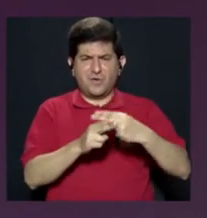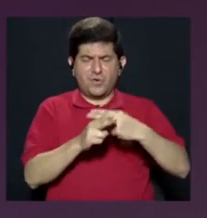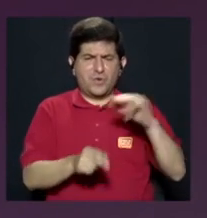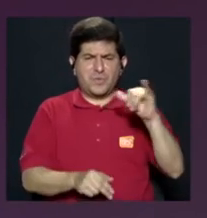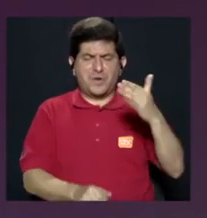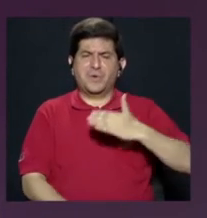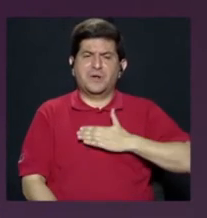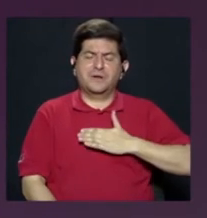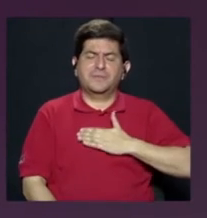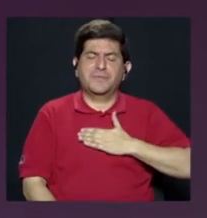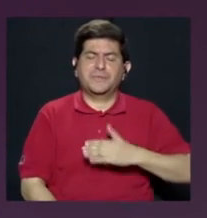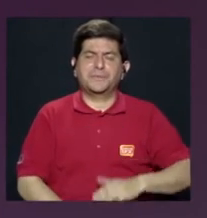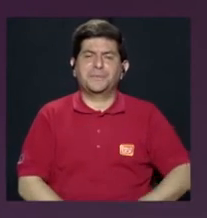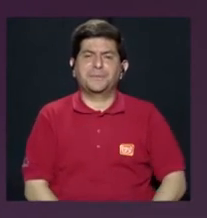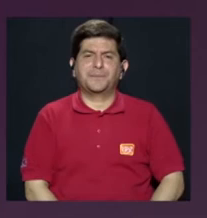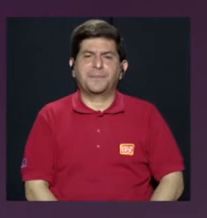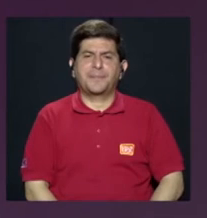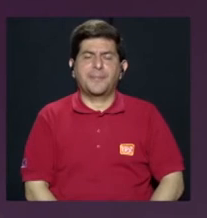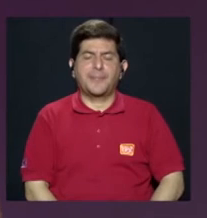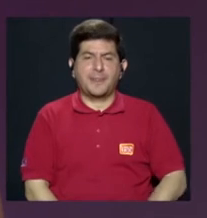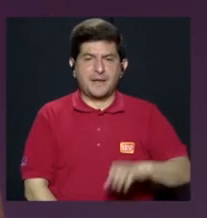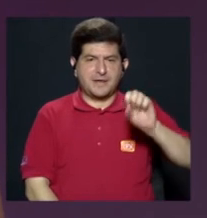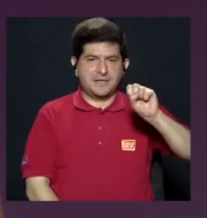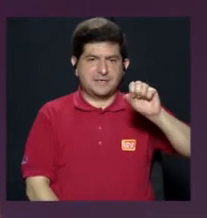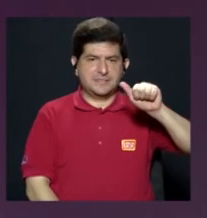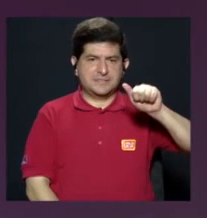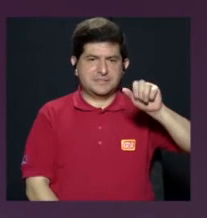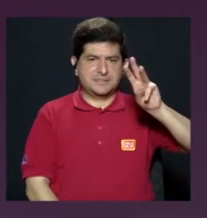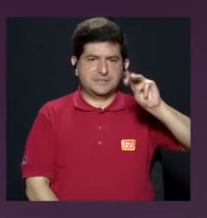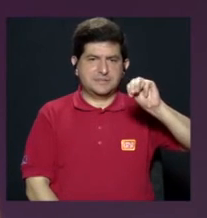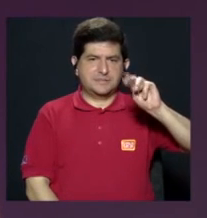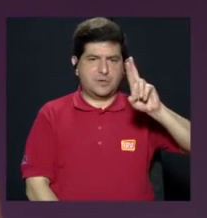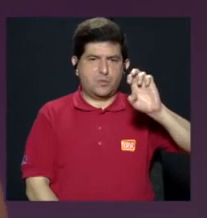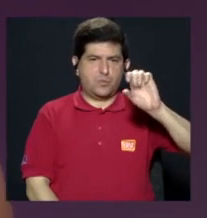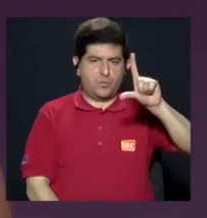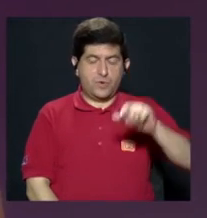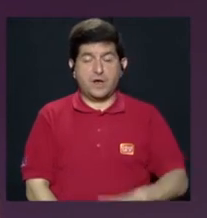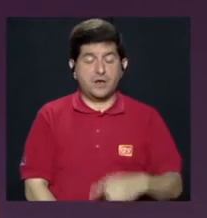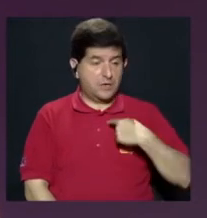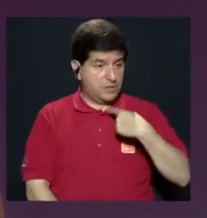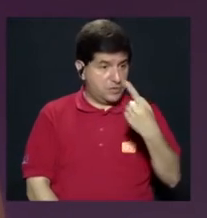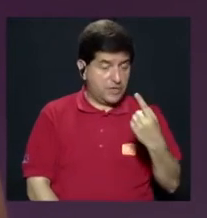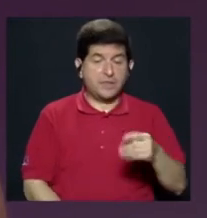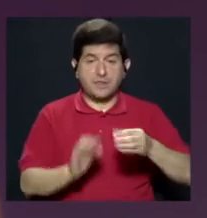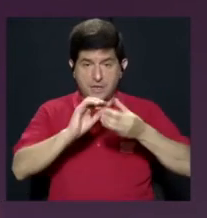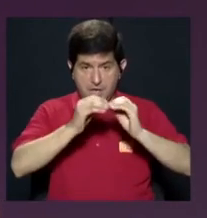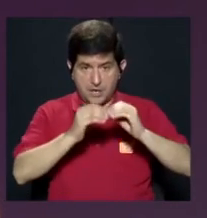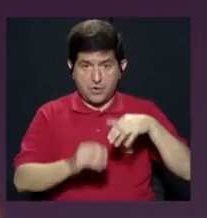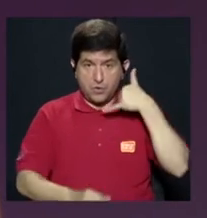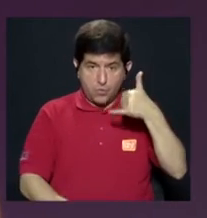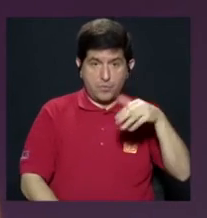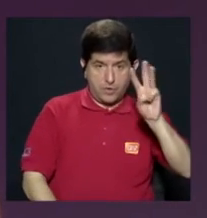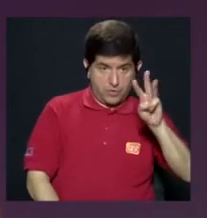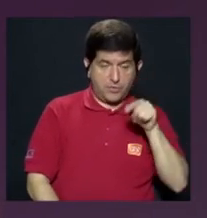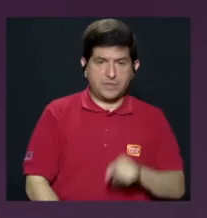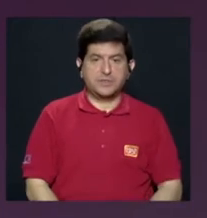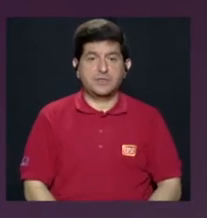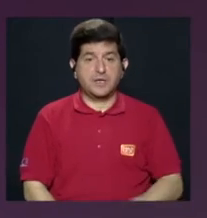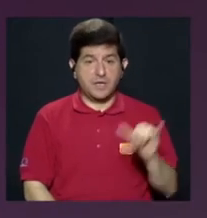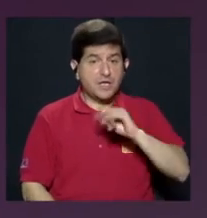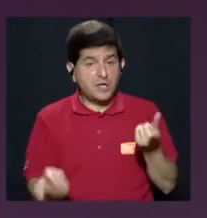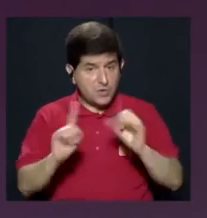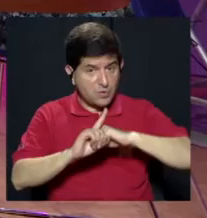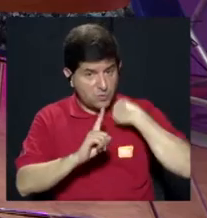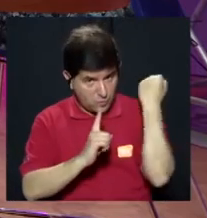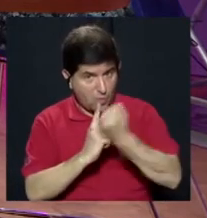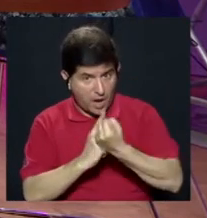mío, se llamaba Samuel, entonces ahí leí el nombre de Gwen y ahí va. A ella le ocurrió lo mismo,